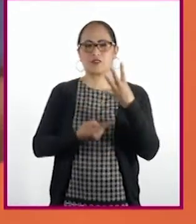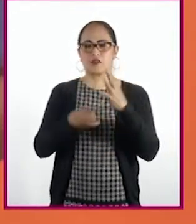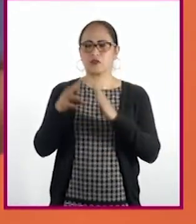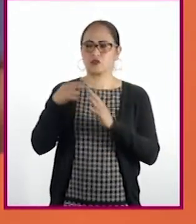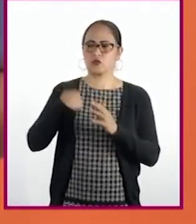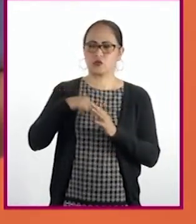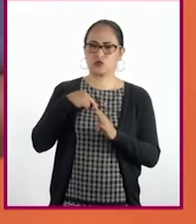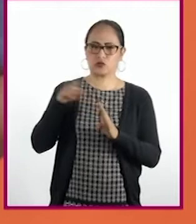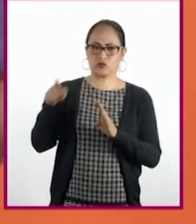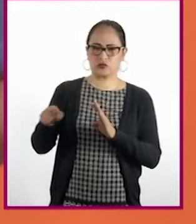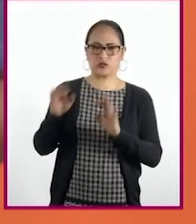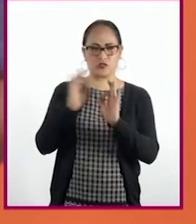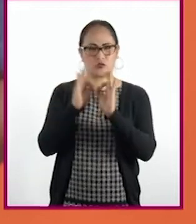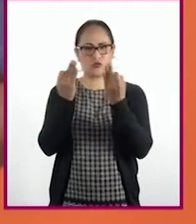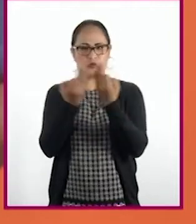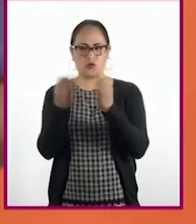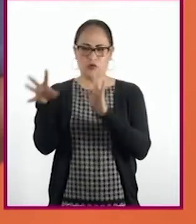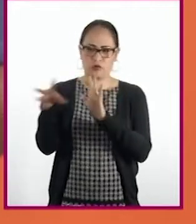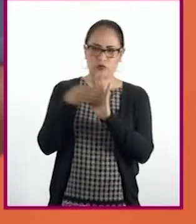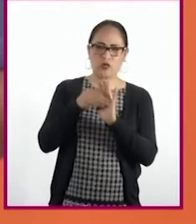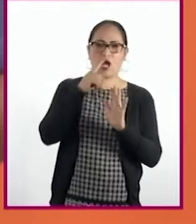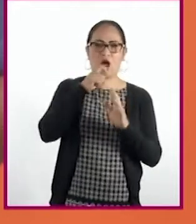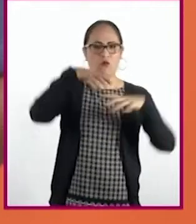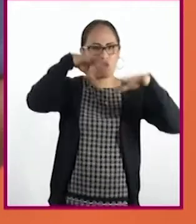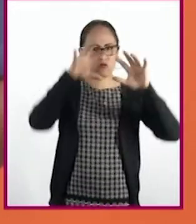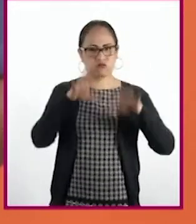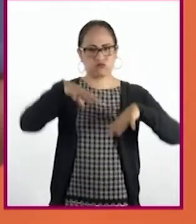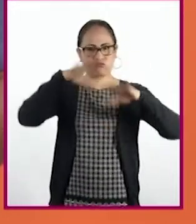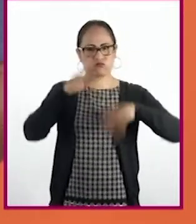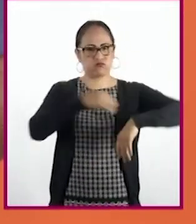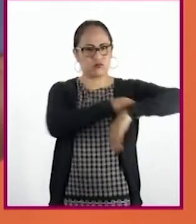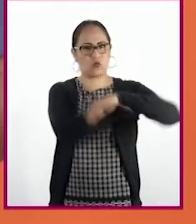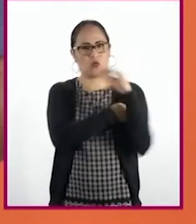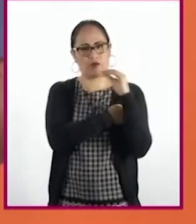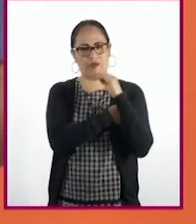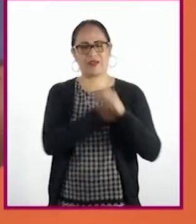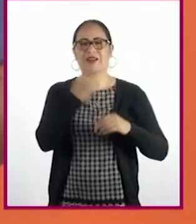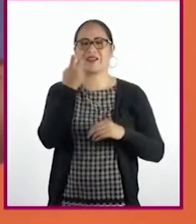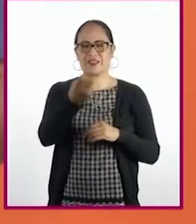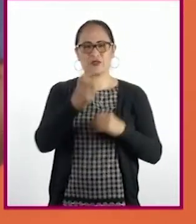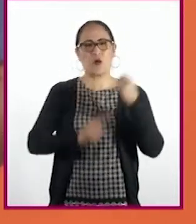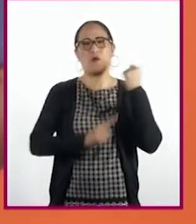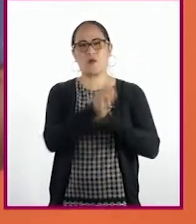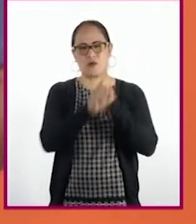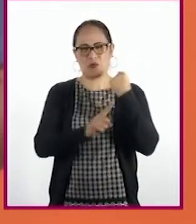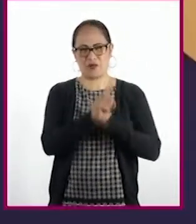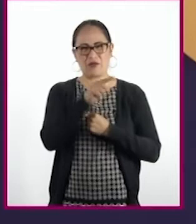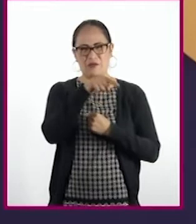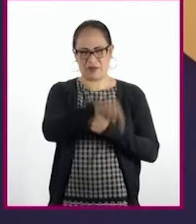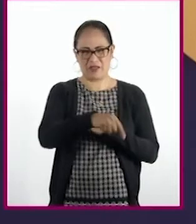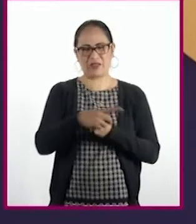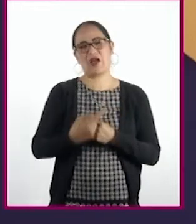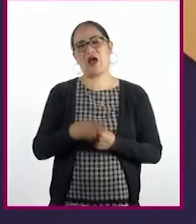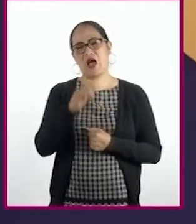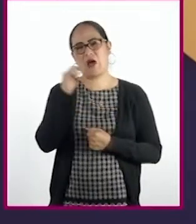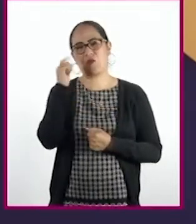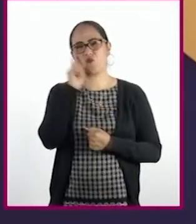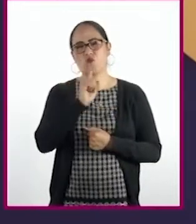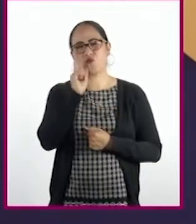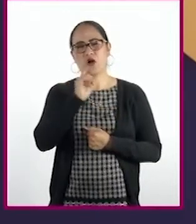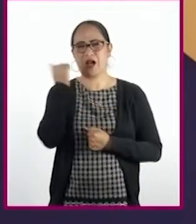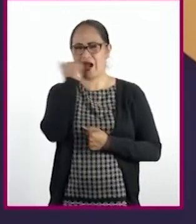crear hoy es una alternativa de solución que seleccionamos para el problema técnico de nuestra estudiante.